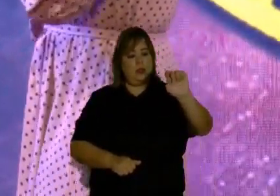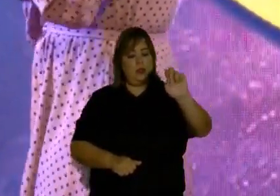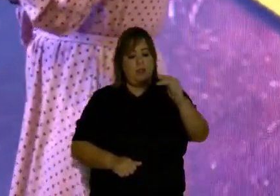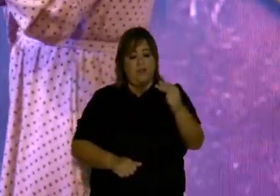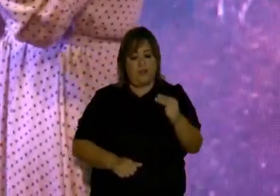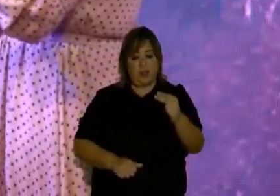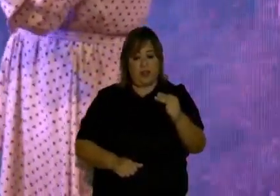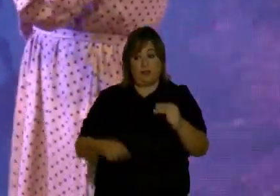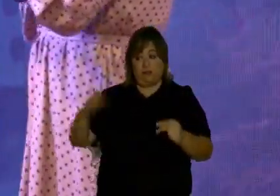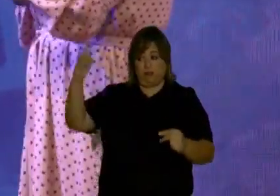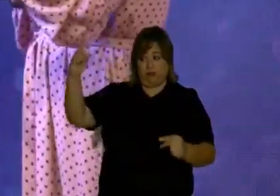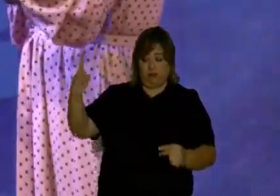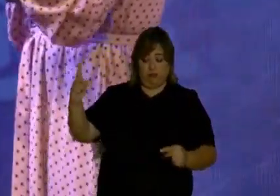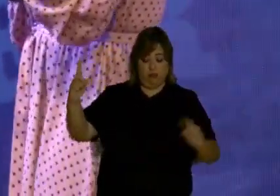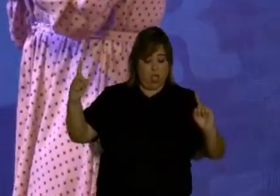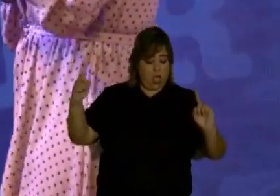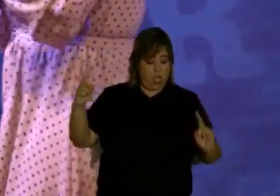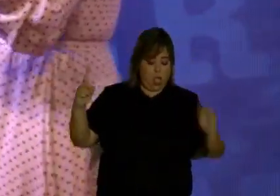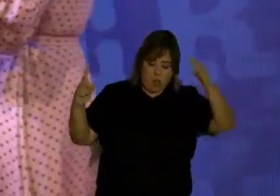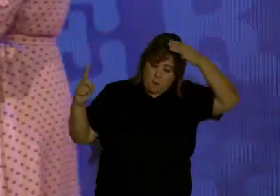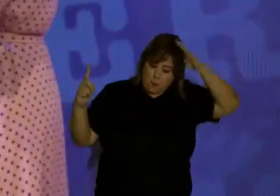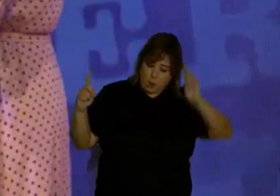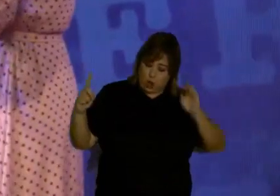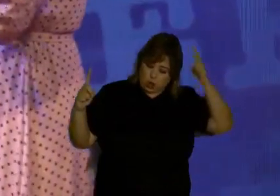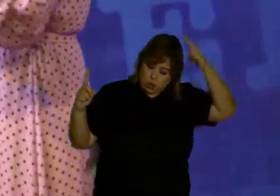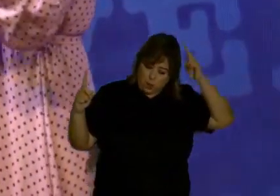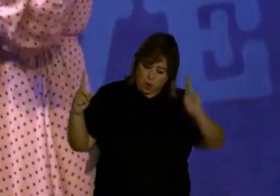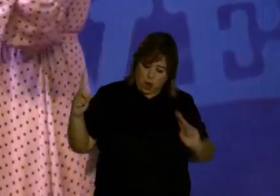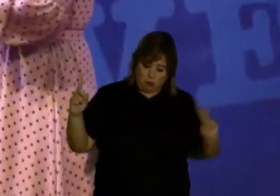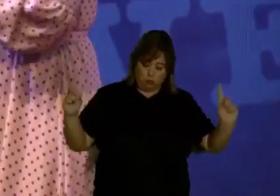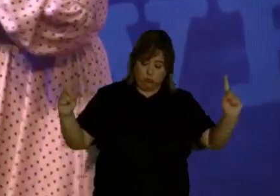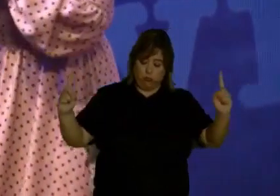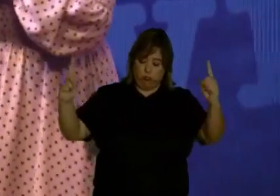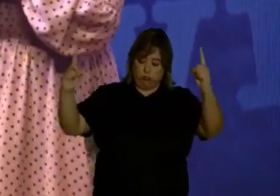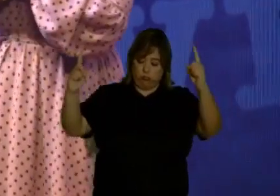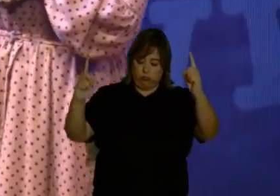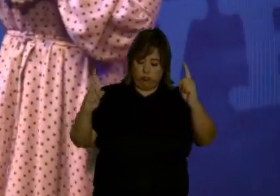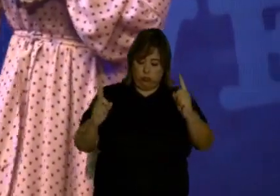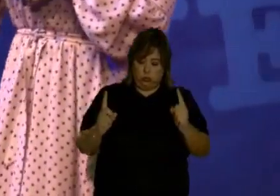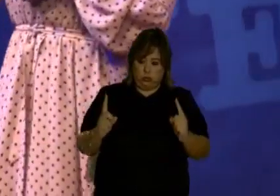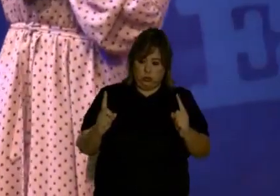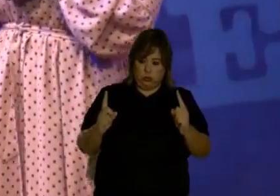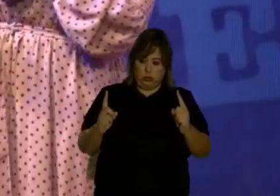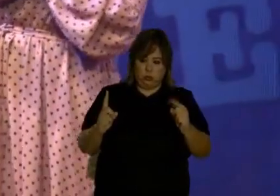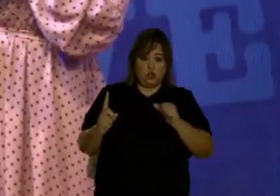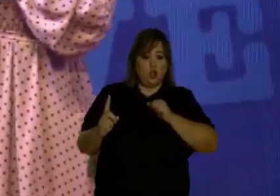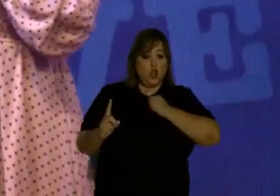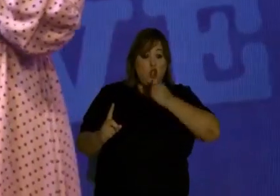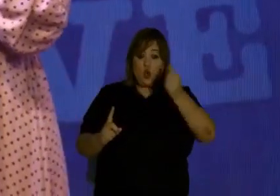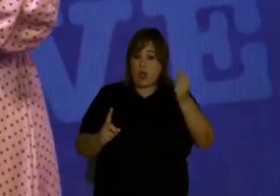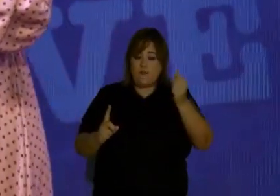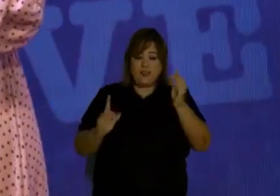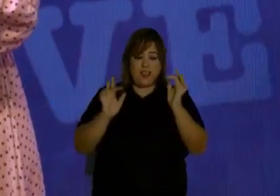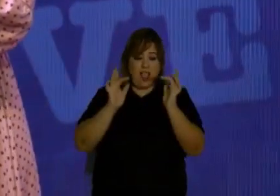había Instagram, no había Facebook, no había teléfono, no había correo. Así que lo que había era radio